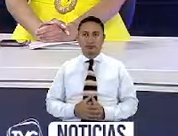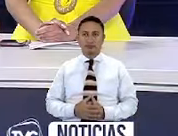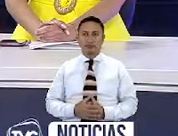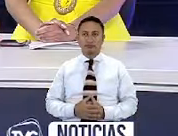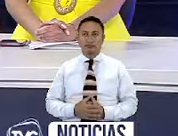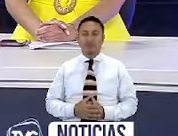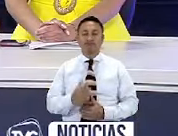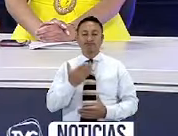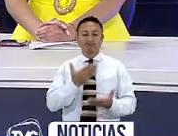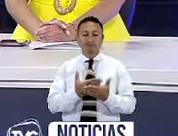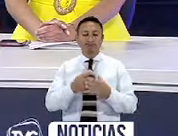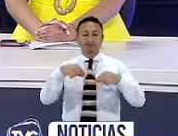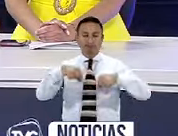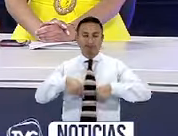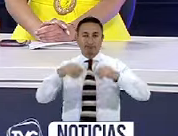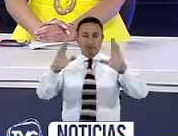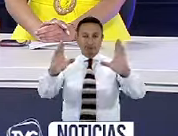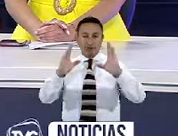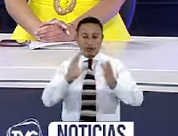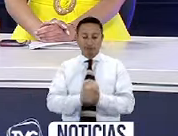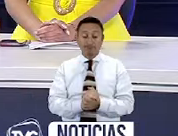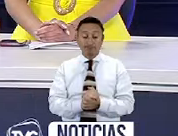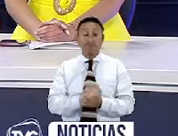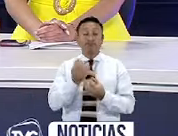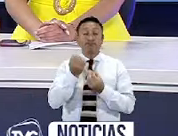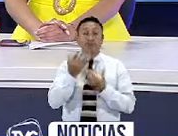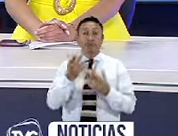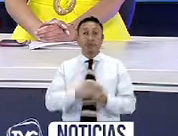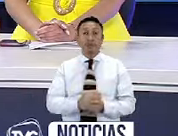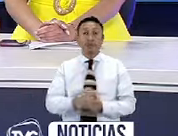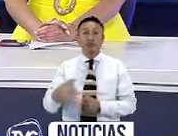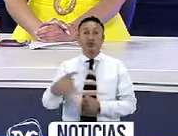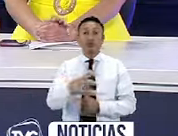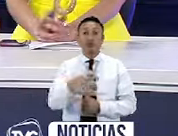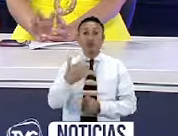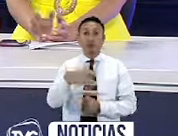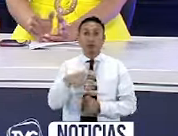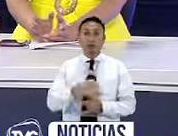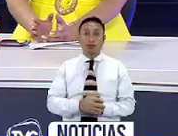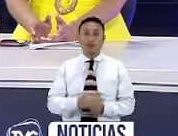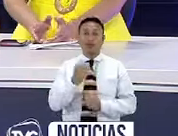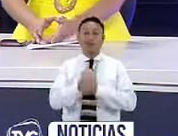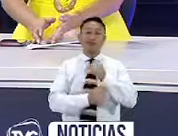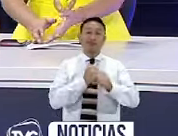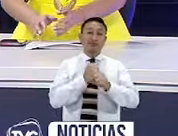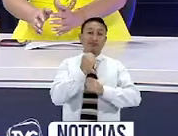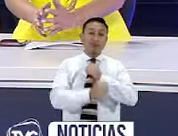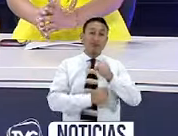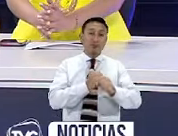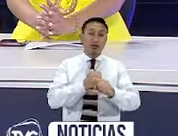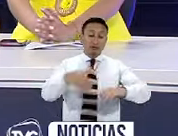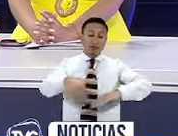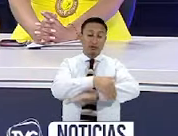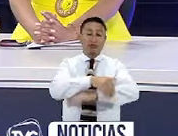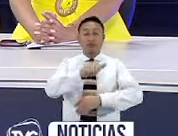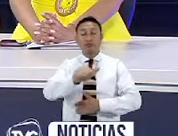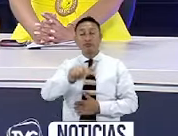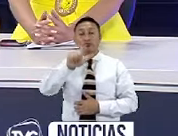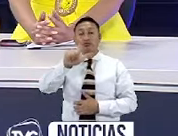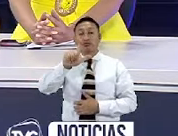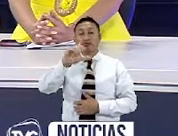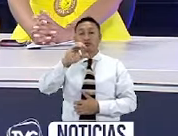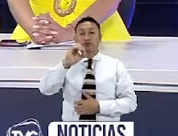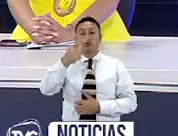Gracias por seguir en nuestra sintonía. Les contamos, debido al mal estado que por años ha registrado la vía Loax Santo Domingo,